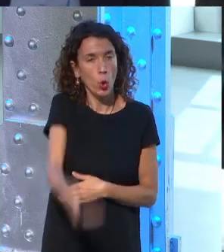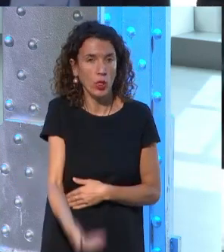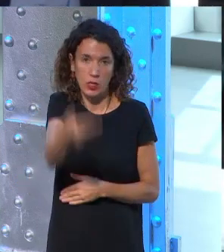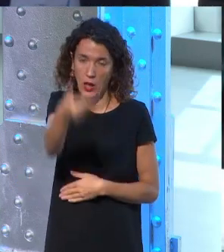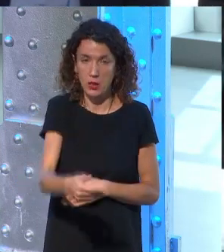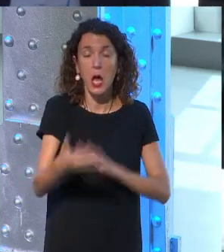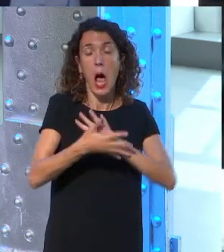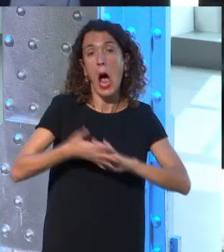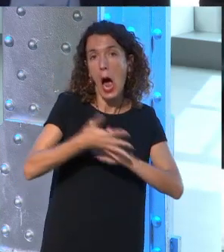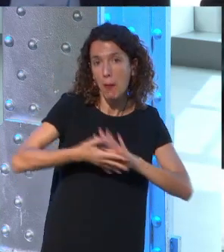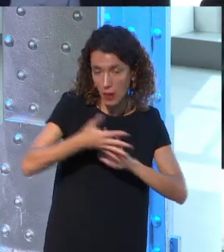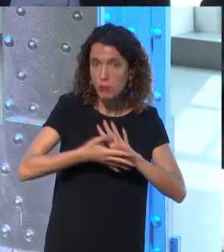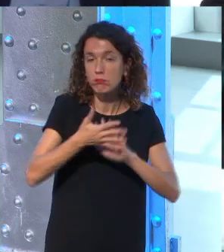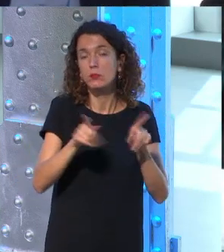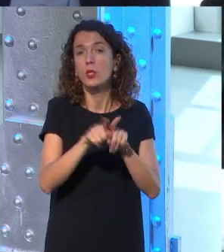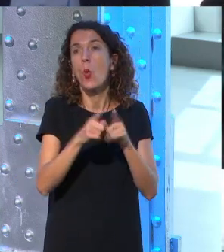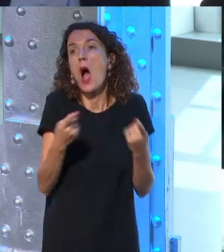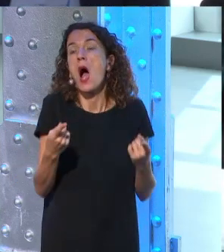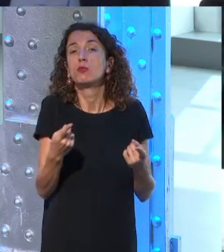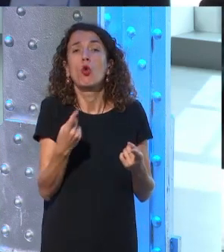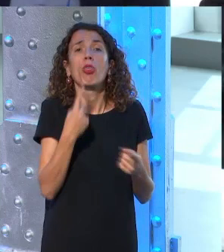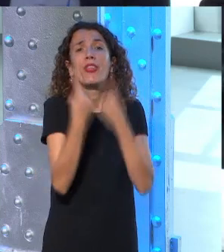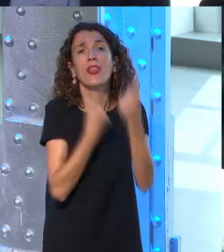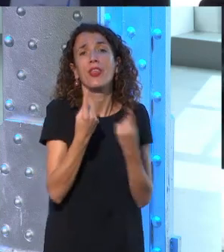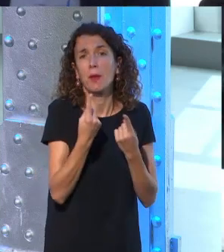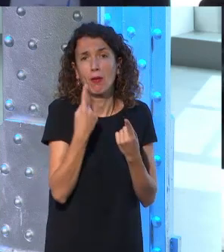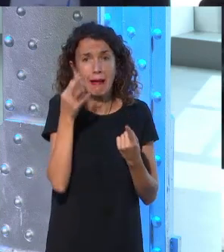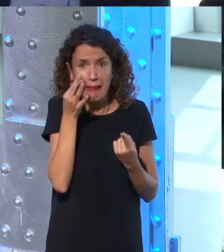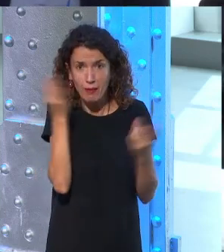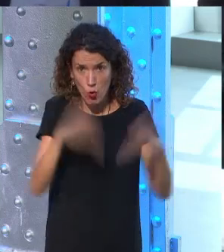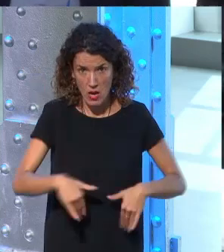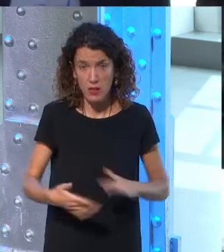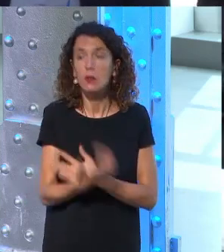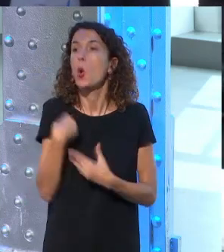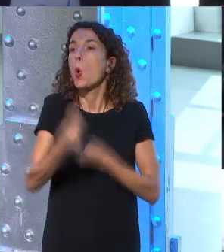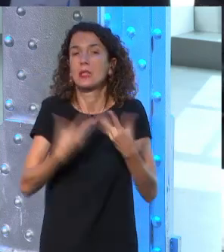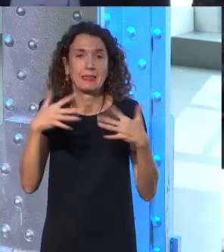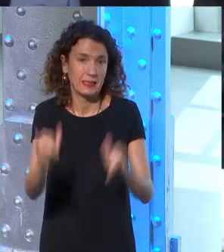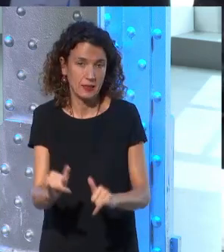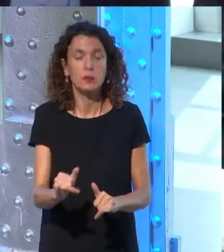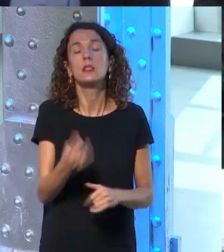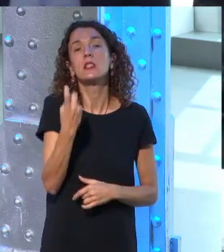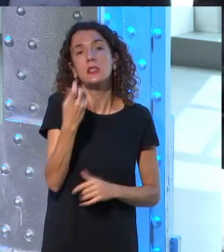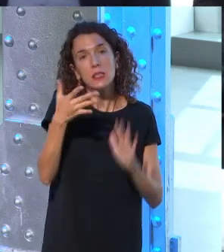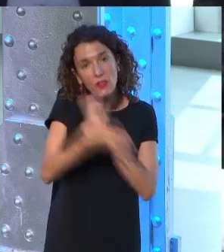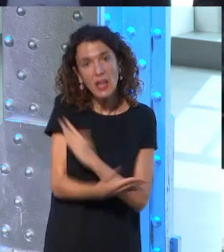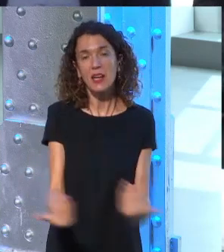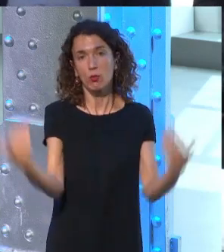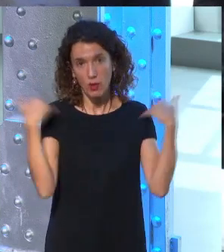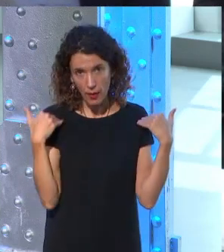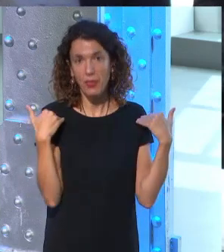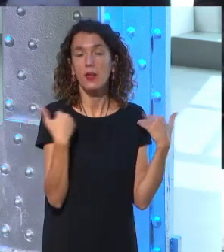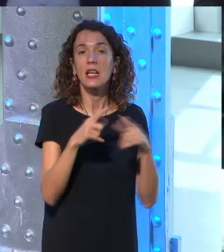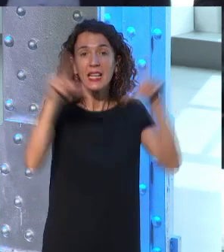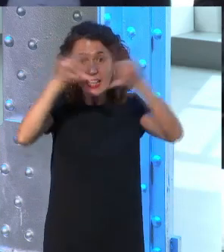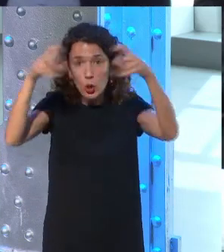del que se habla y queda normalmente en palabras, pero al final no se utiliza, ¿no? Y requiere la responsabilidad de